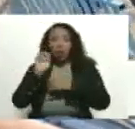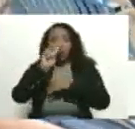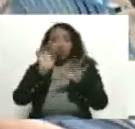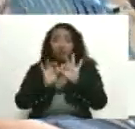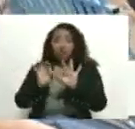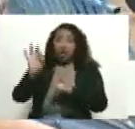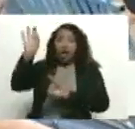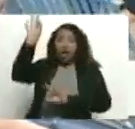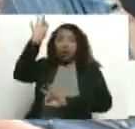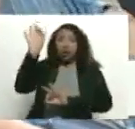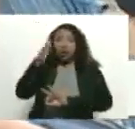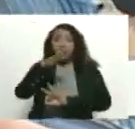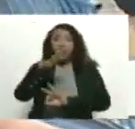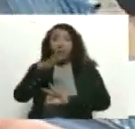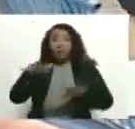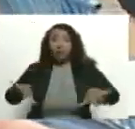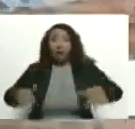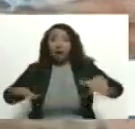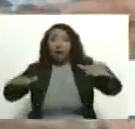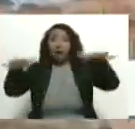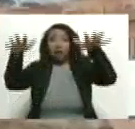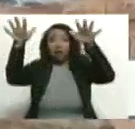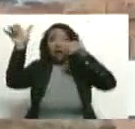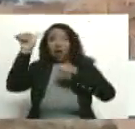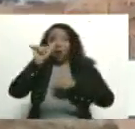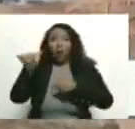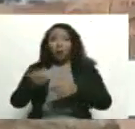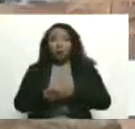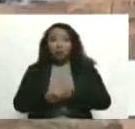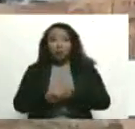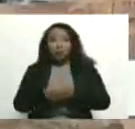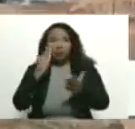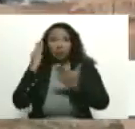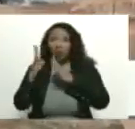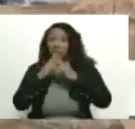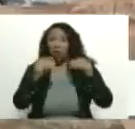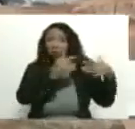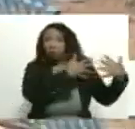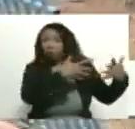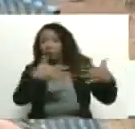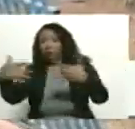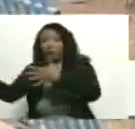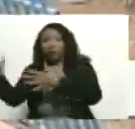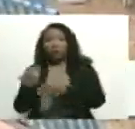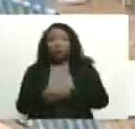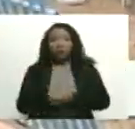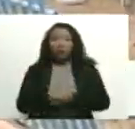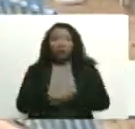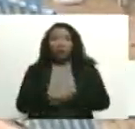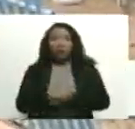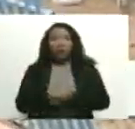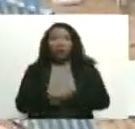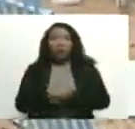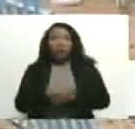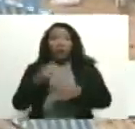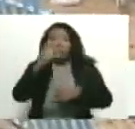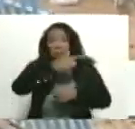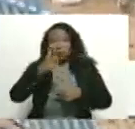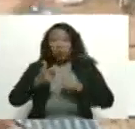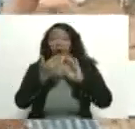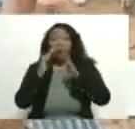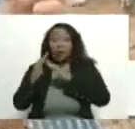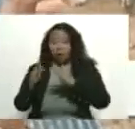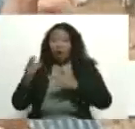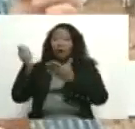casi dos metros todo que otro frustrado colchón nevera todo todo todo gente de la comunidad bastante fuerte que nos